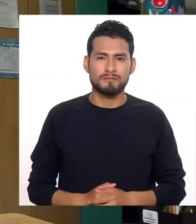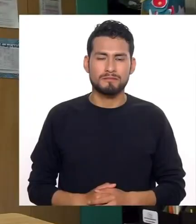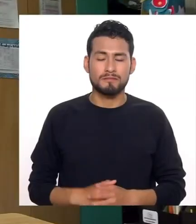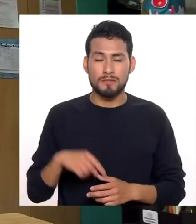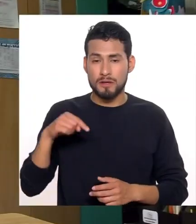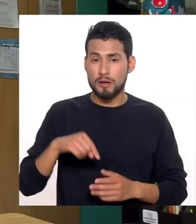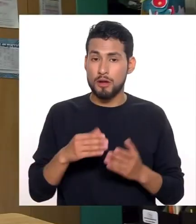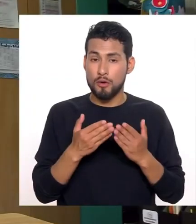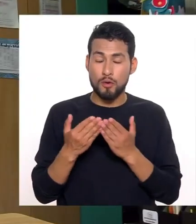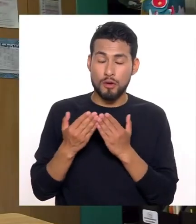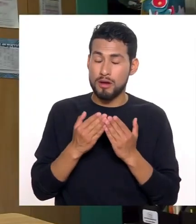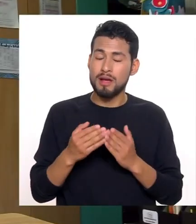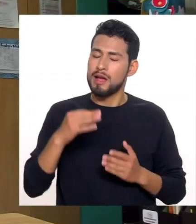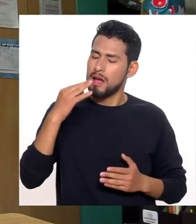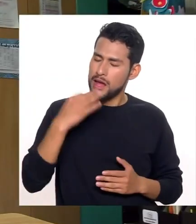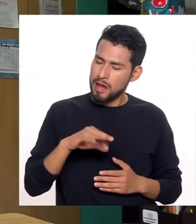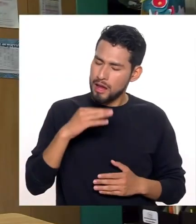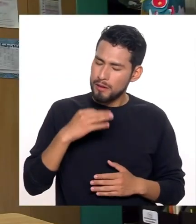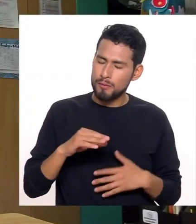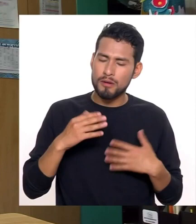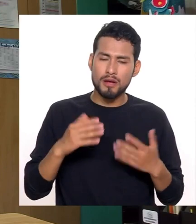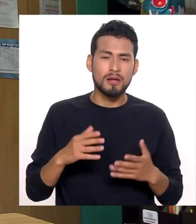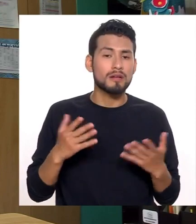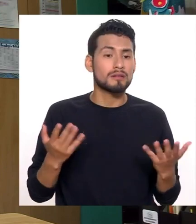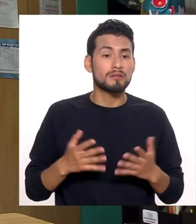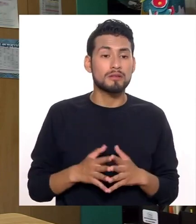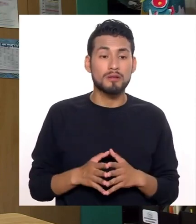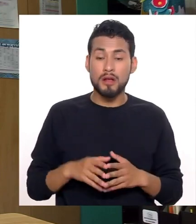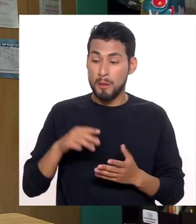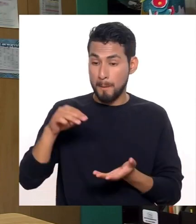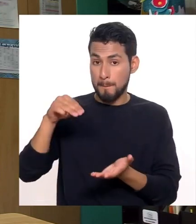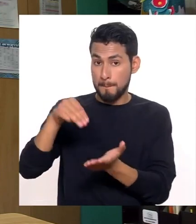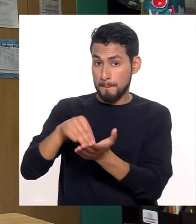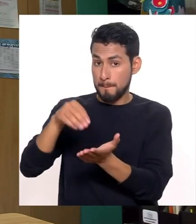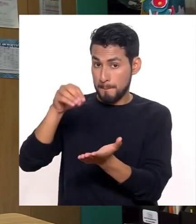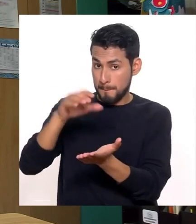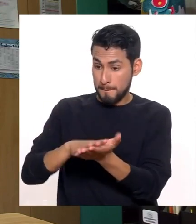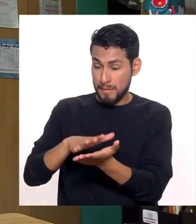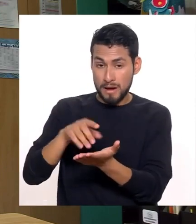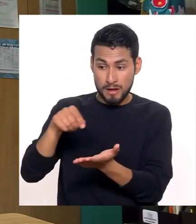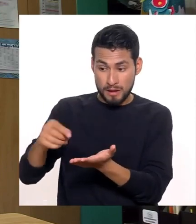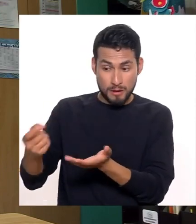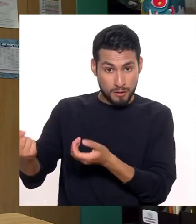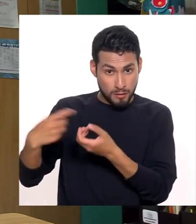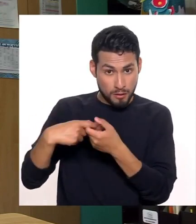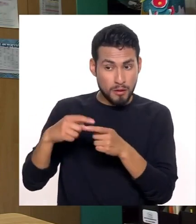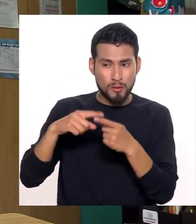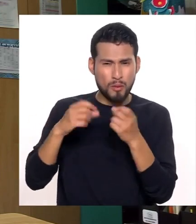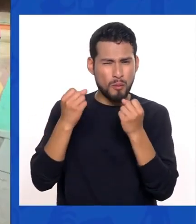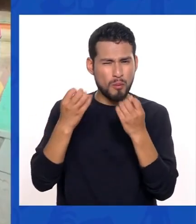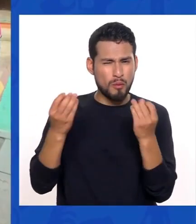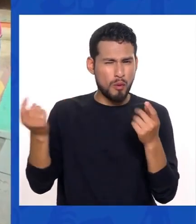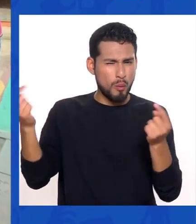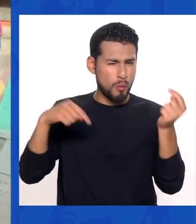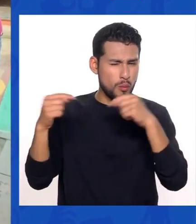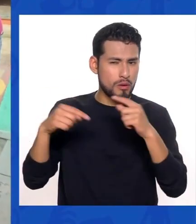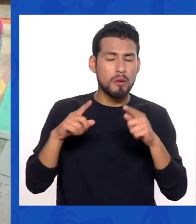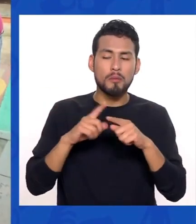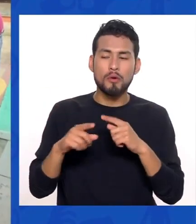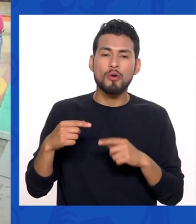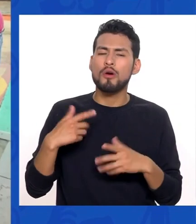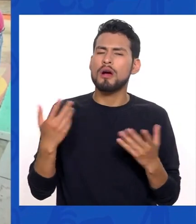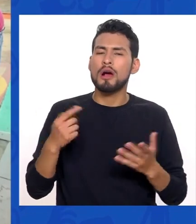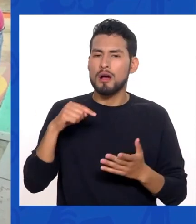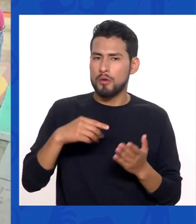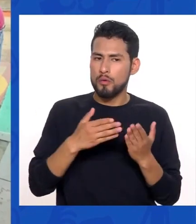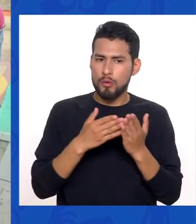Nuestra escuela siempre, antes de realizar la matrícula, nosotros, por la demanda de niños que tenemos, siempre estamos